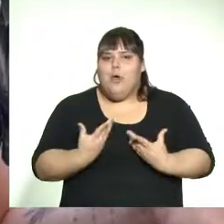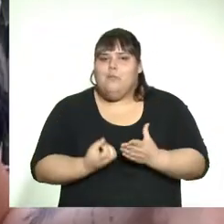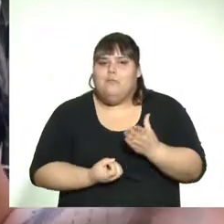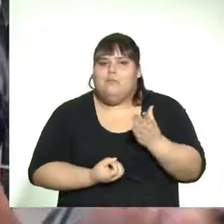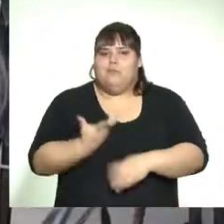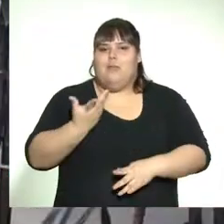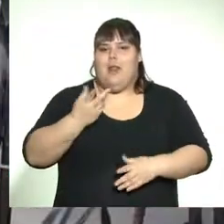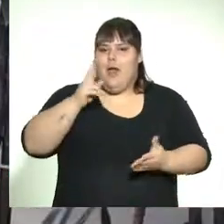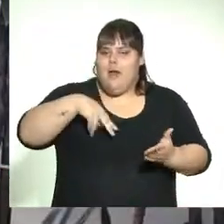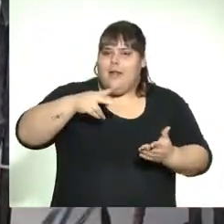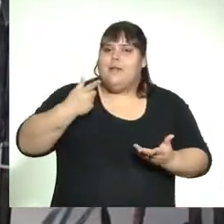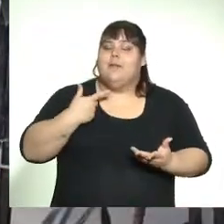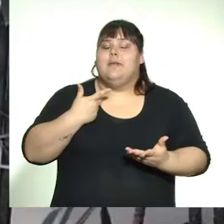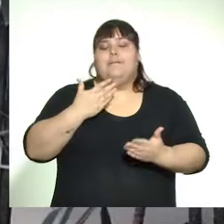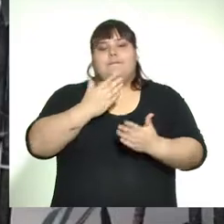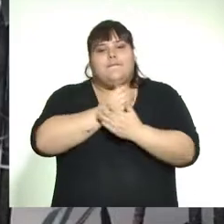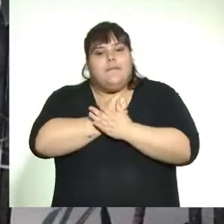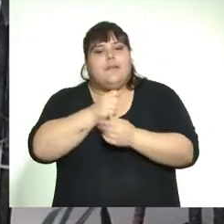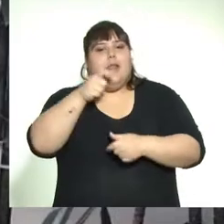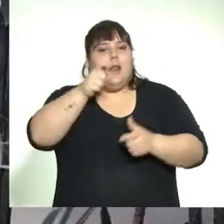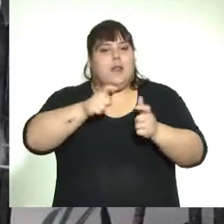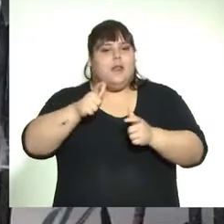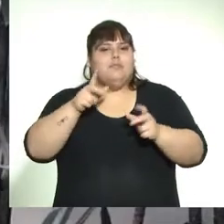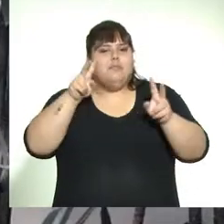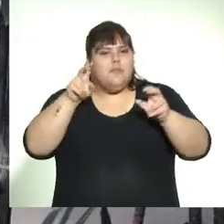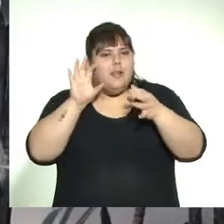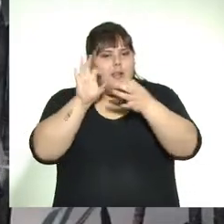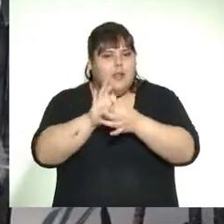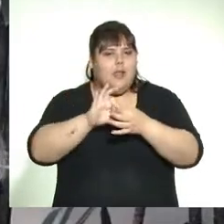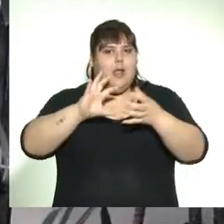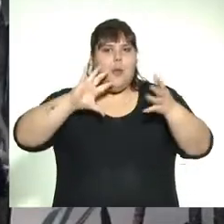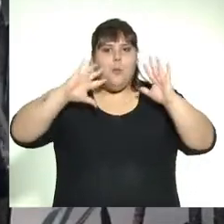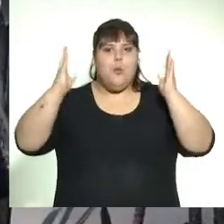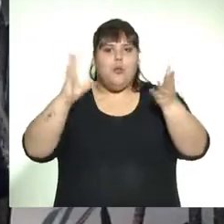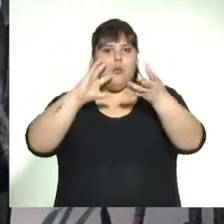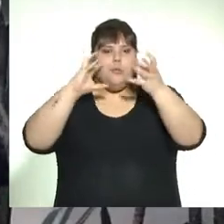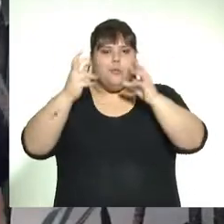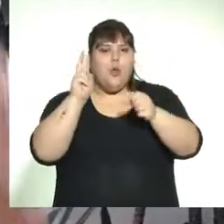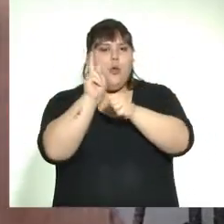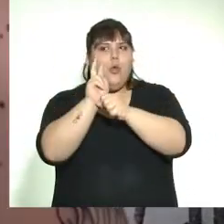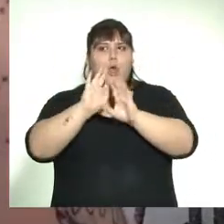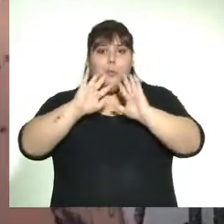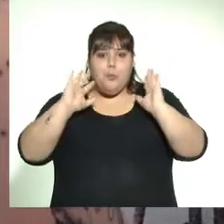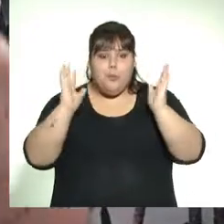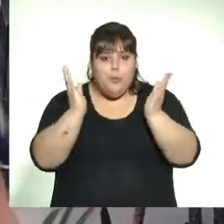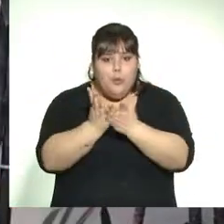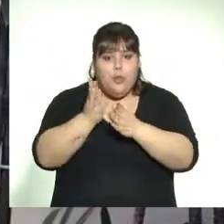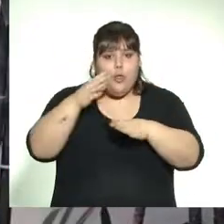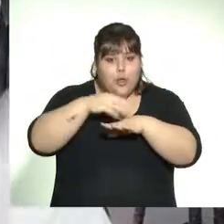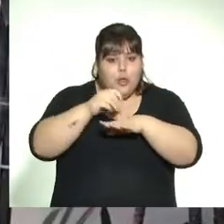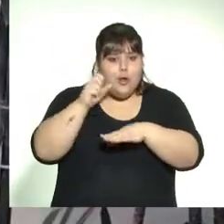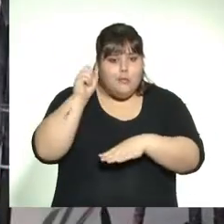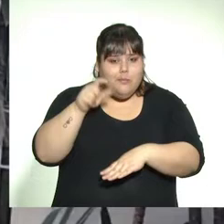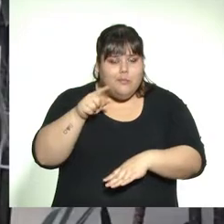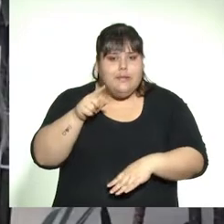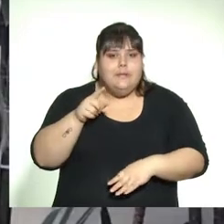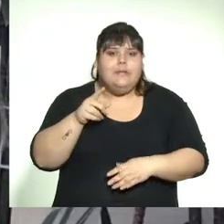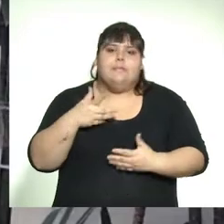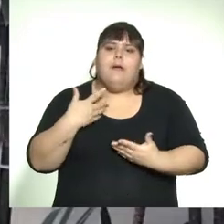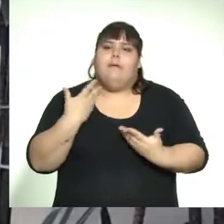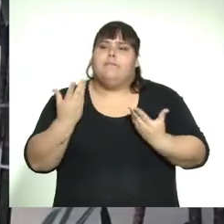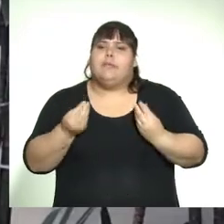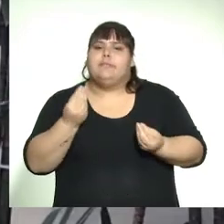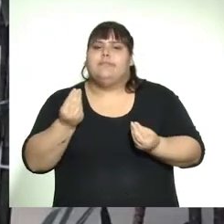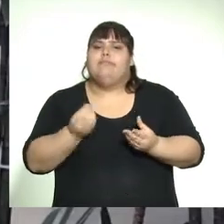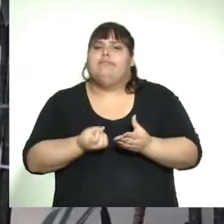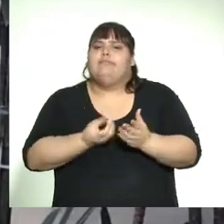expresar nuestro arte. Querida gente, el programa de hoy habló del ambiente y sobre todo el cuidado de nuestro planeta, de nuestra tierra. Y vamos a ver qué